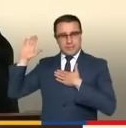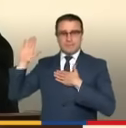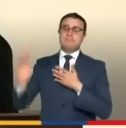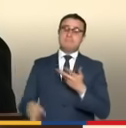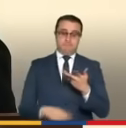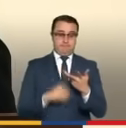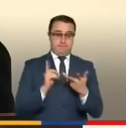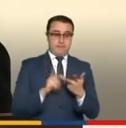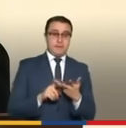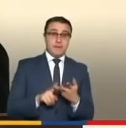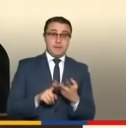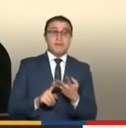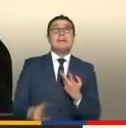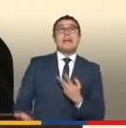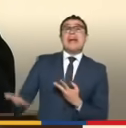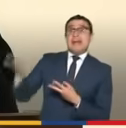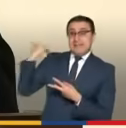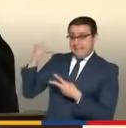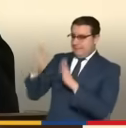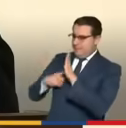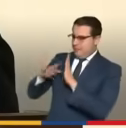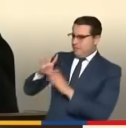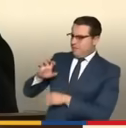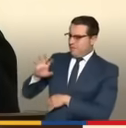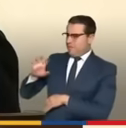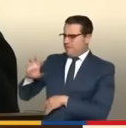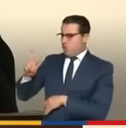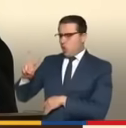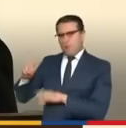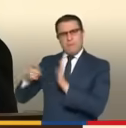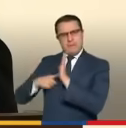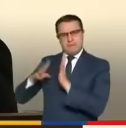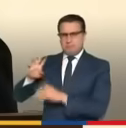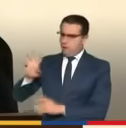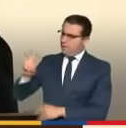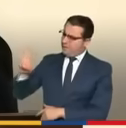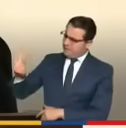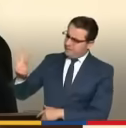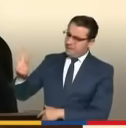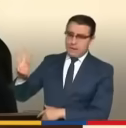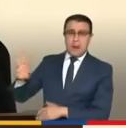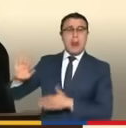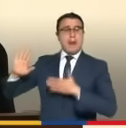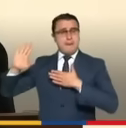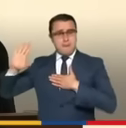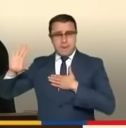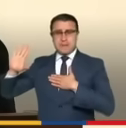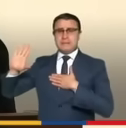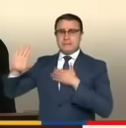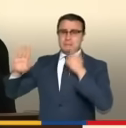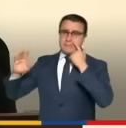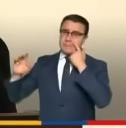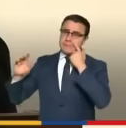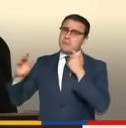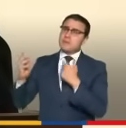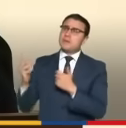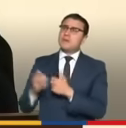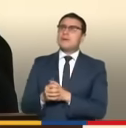y varias veces, no solamente allá en el 92, 93, varias veces,